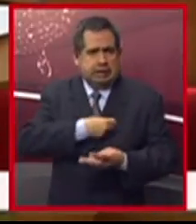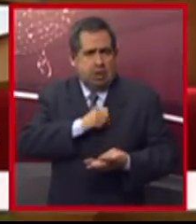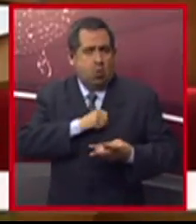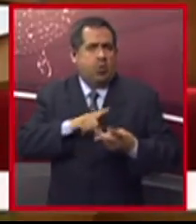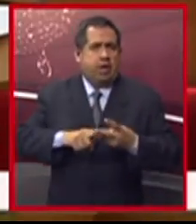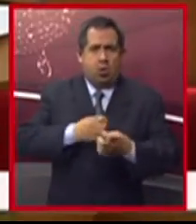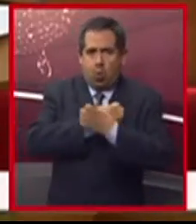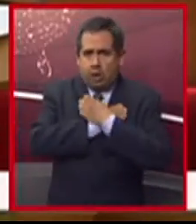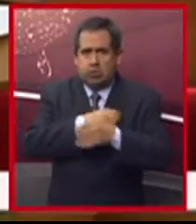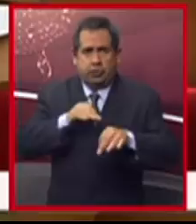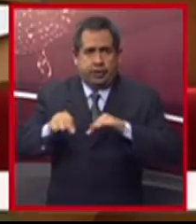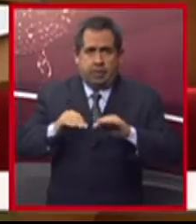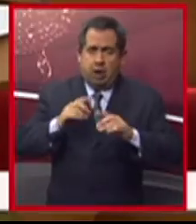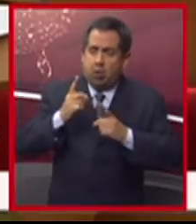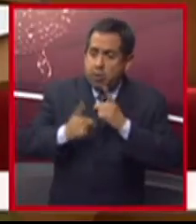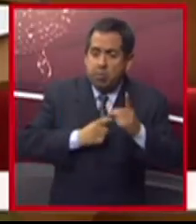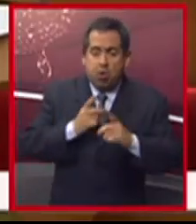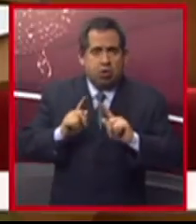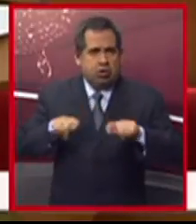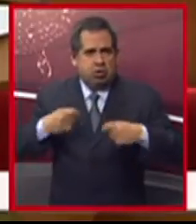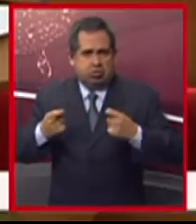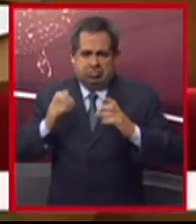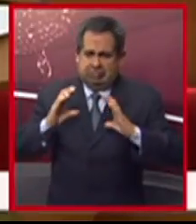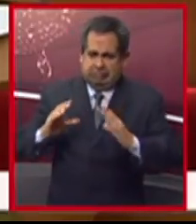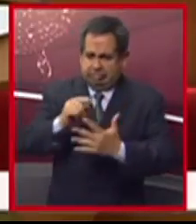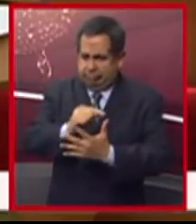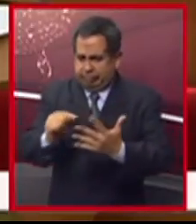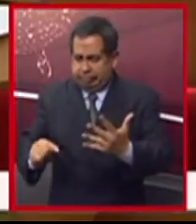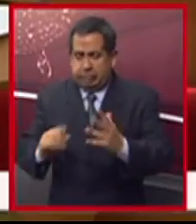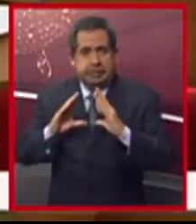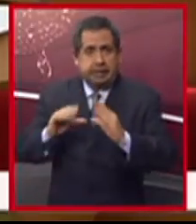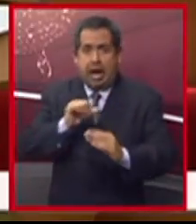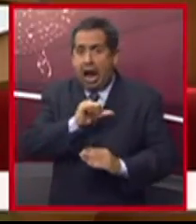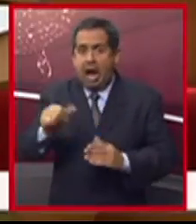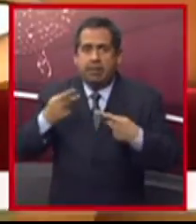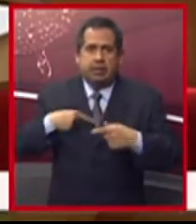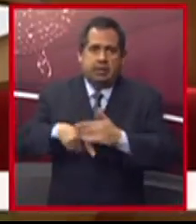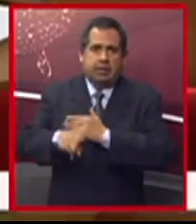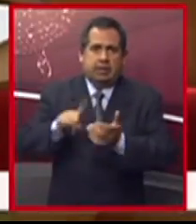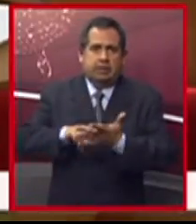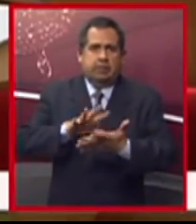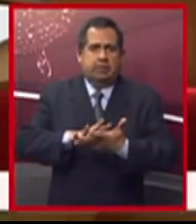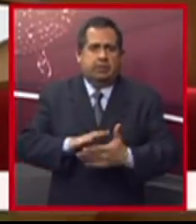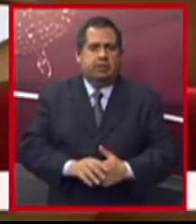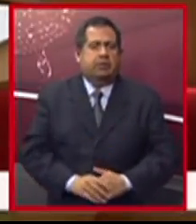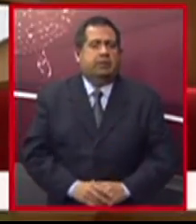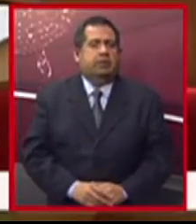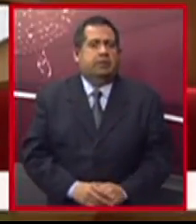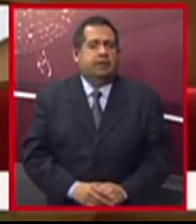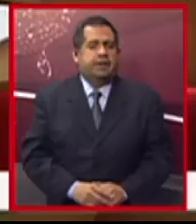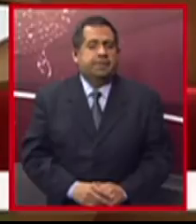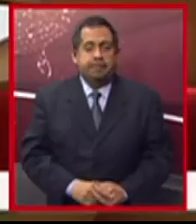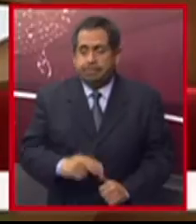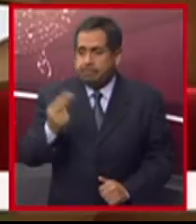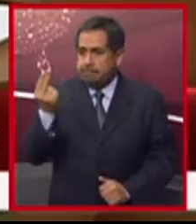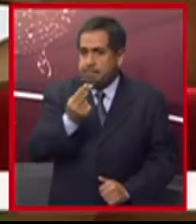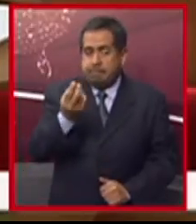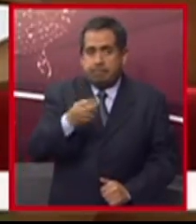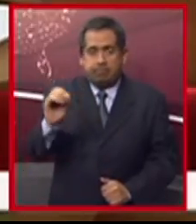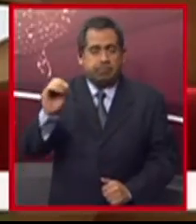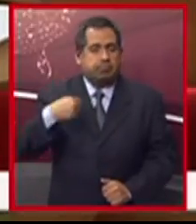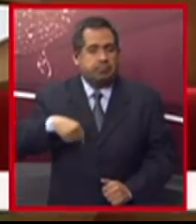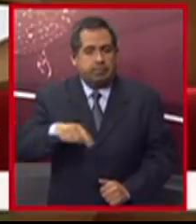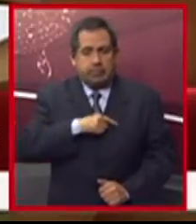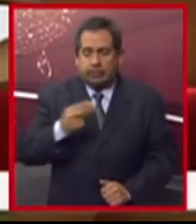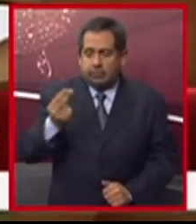educación, trabajo, deporte y la capacitación de los internos. Es irrefutable que actualmente contamos